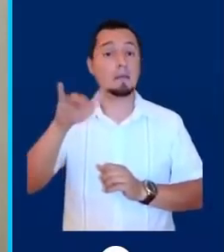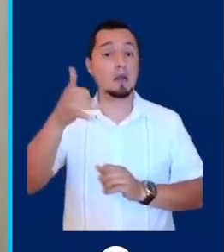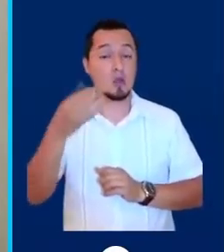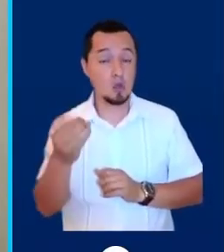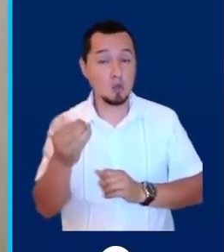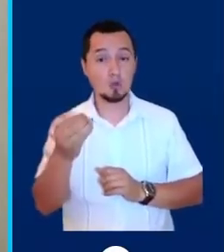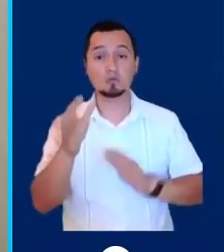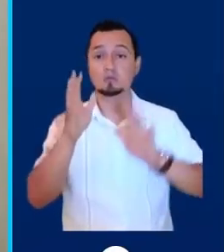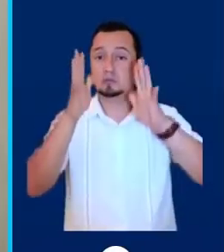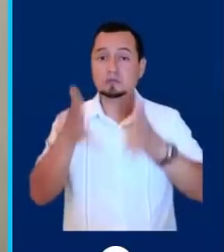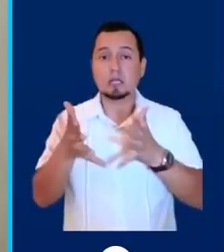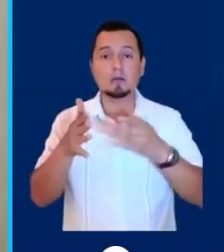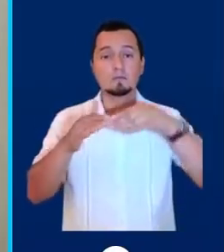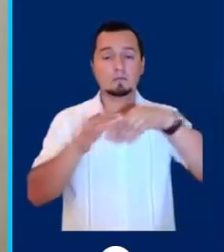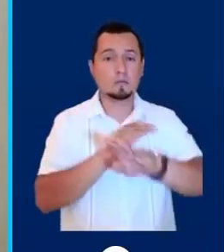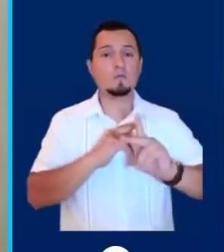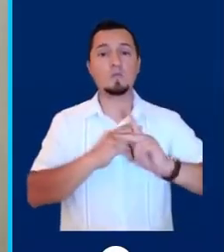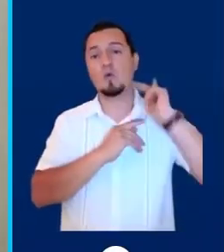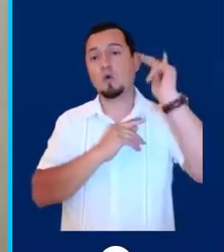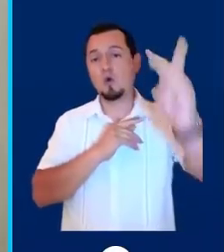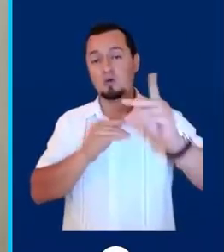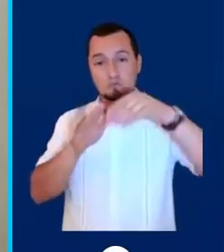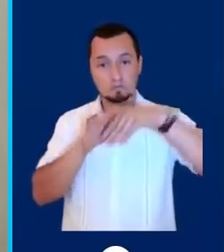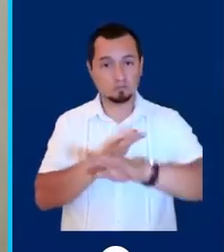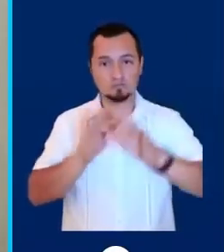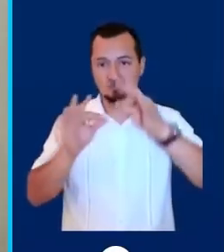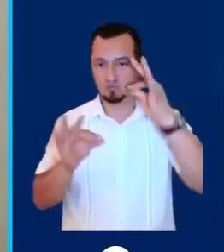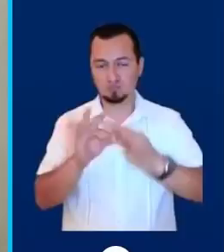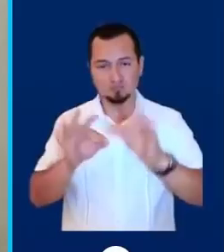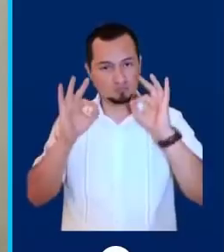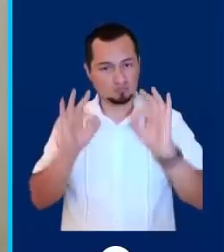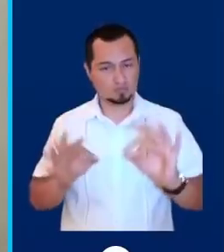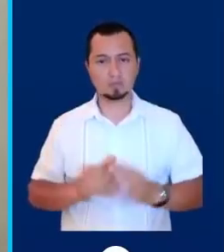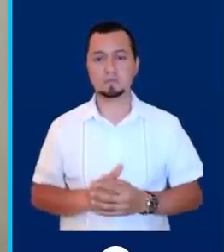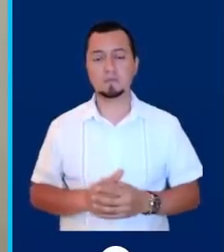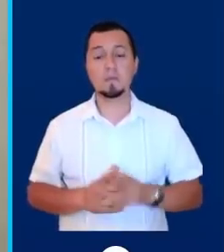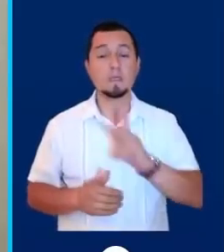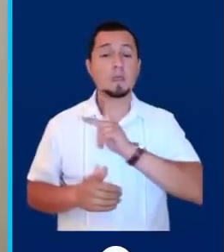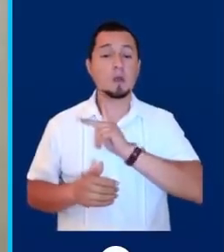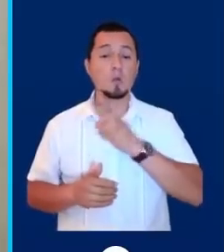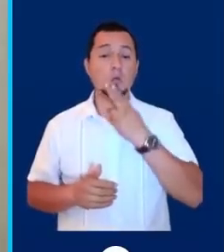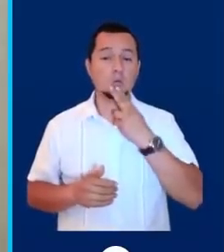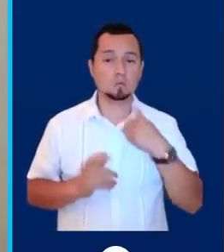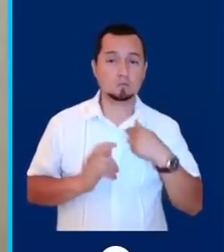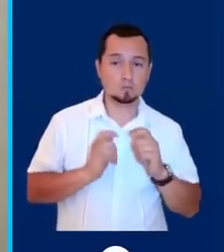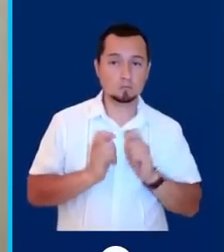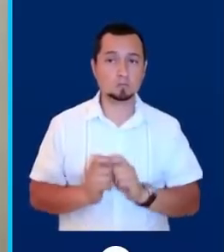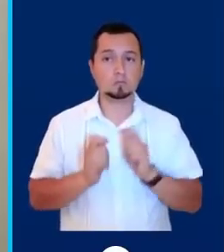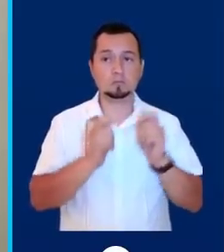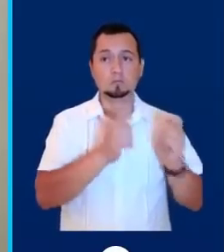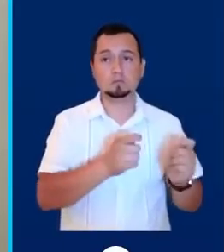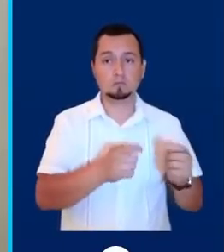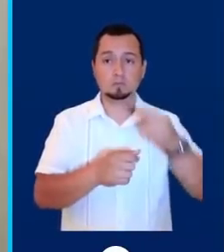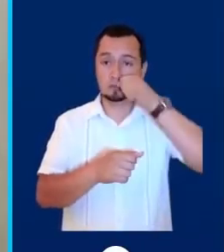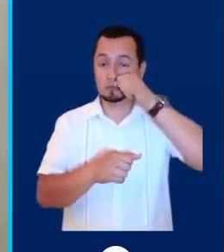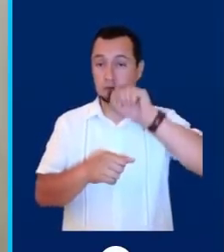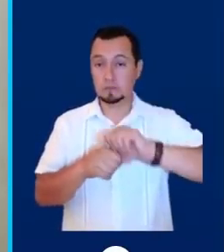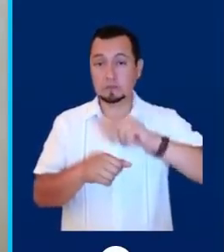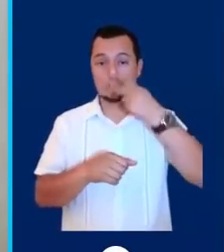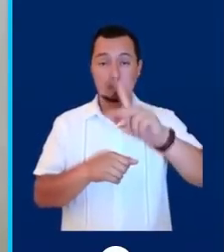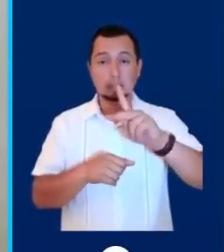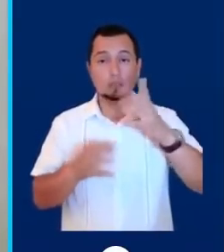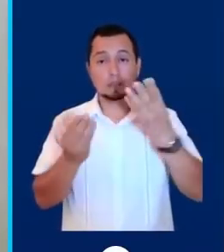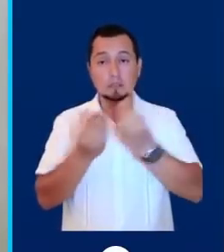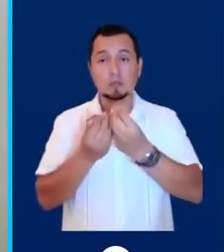con una mayor presencialidad y el próximo ciclo escolar ya de manera ordinaria. Cedo el uso de la voz ahora al secretario